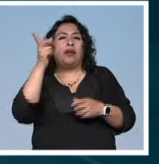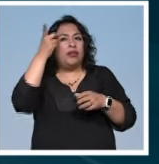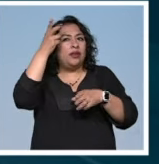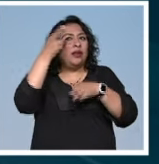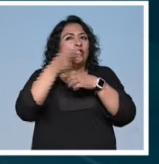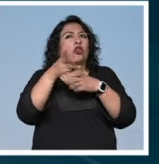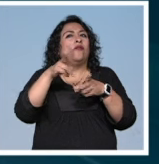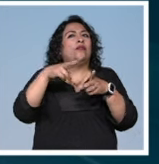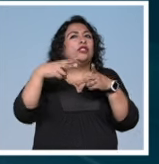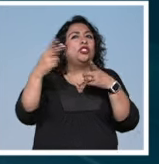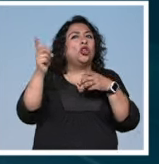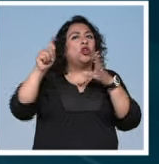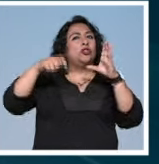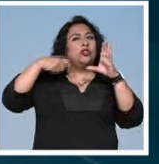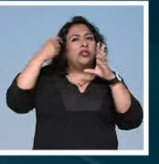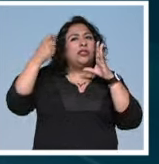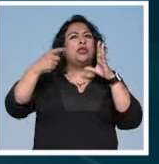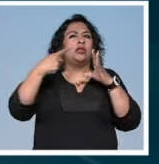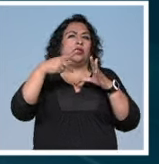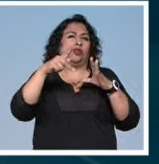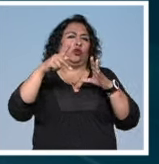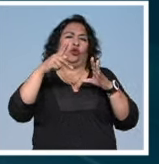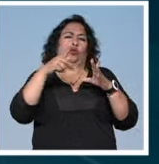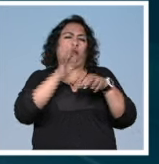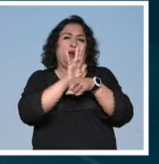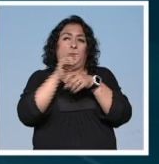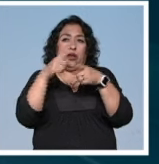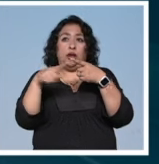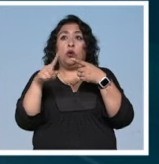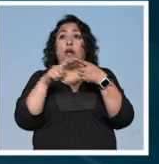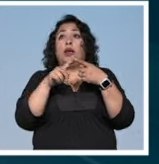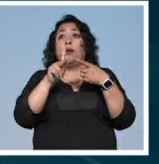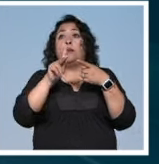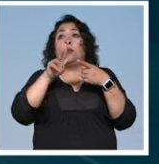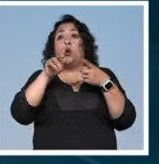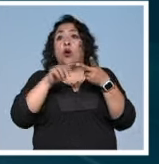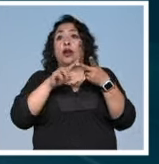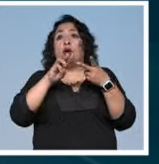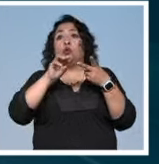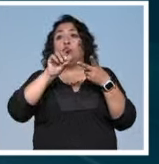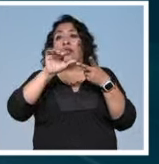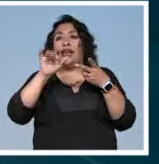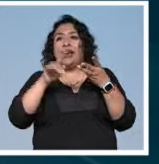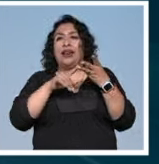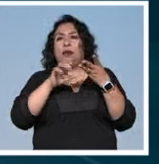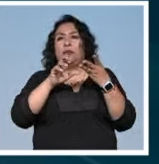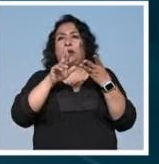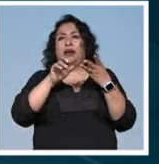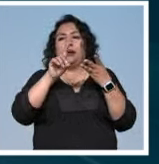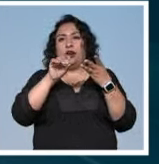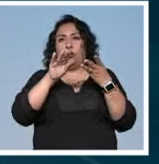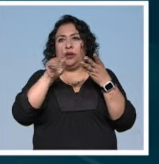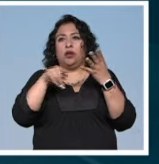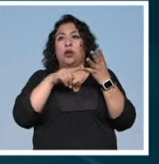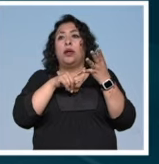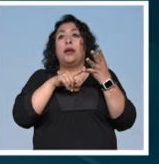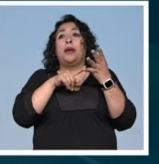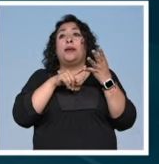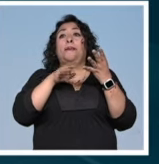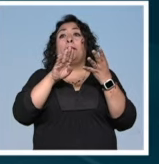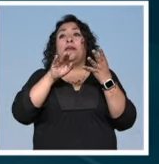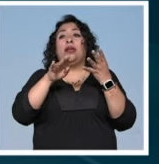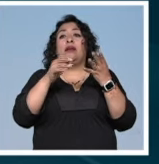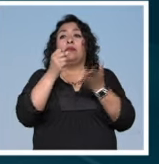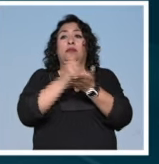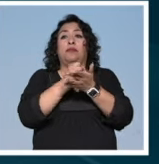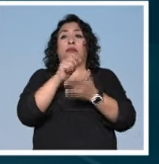sobre su visión del cine y su propia obra, entre ellos Sidney Pollack, Woody Allen, Bernardo Bertolucci y Wim Wenders.